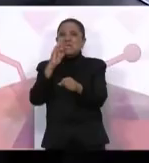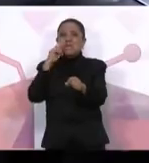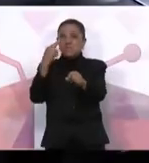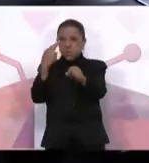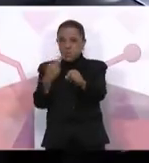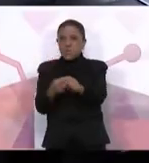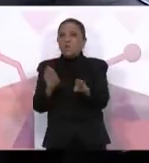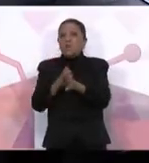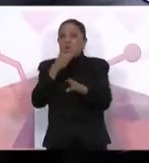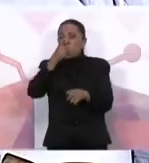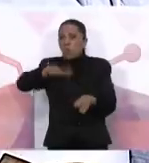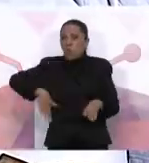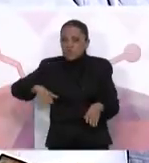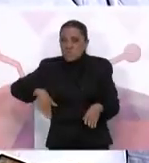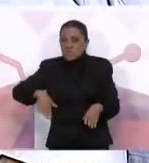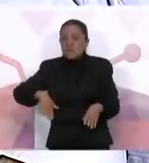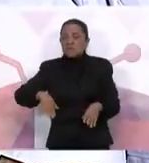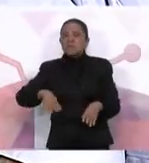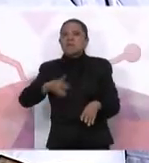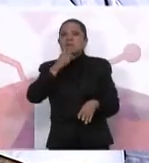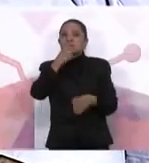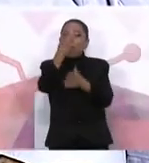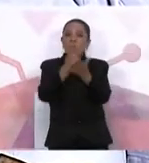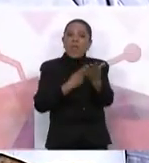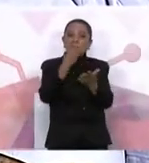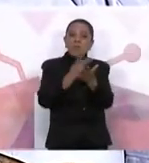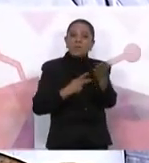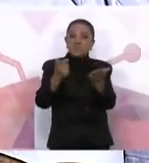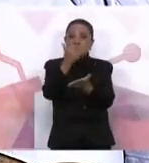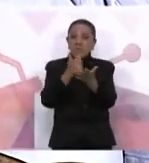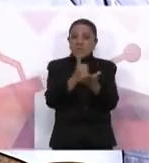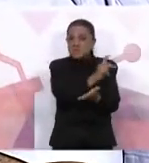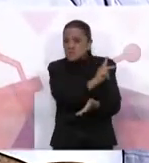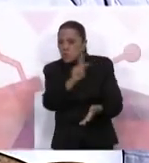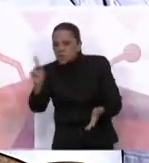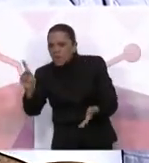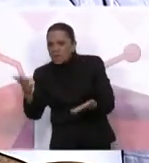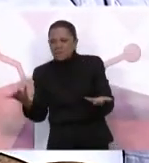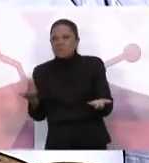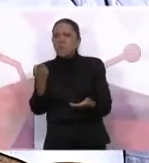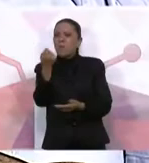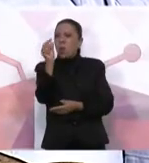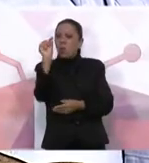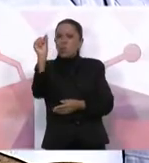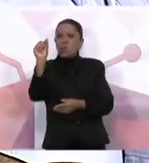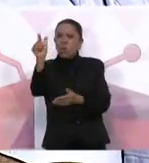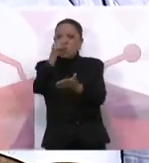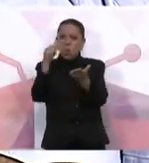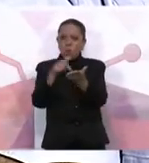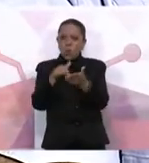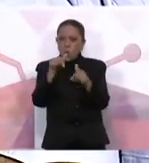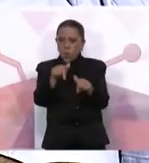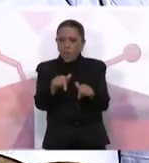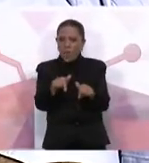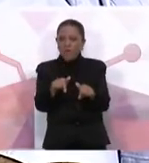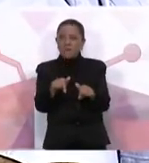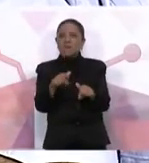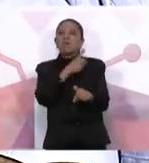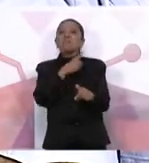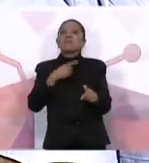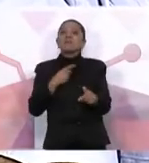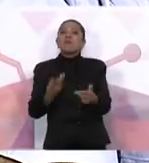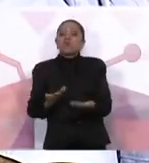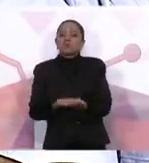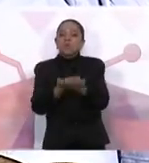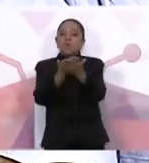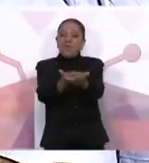en la planeación urbana de los pocos espacios vamos a plantear la agricultura familiar como